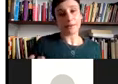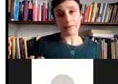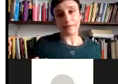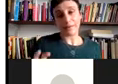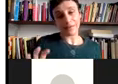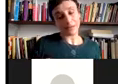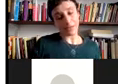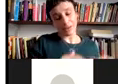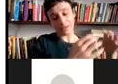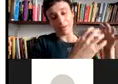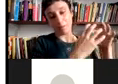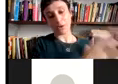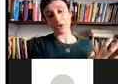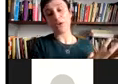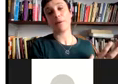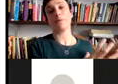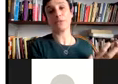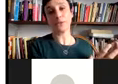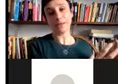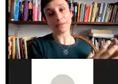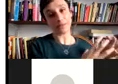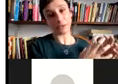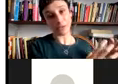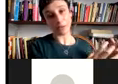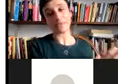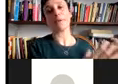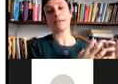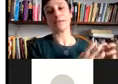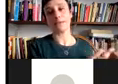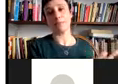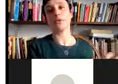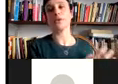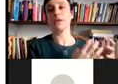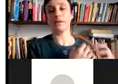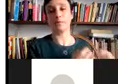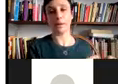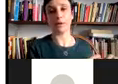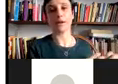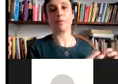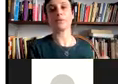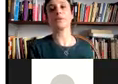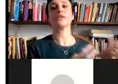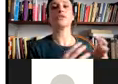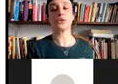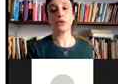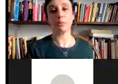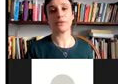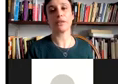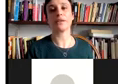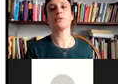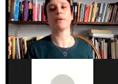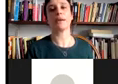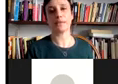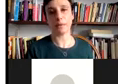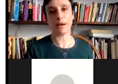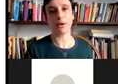una tercera estrategia, o sea, trabajamos con las personas con discapacidad para que se empoderen, para que puedan reclamar sus derechos, con el personal de